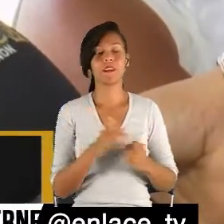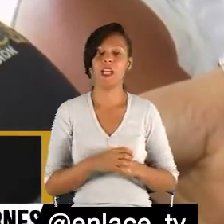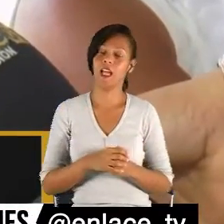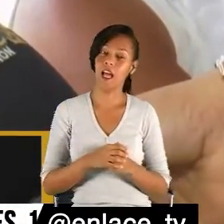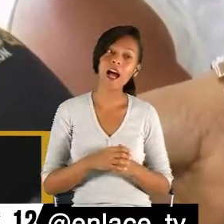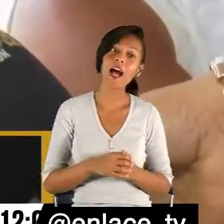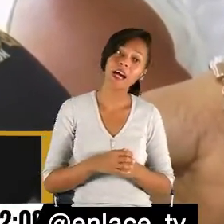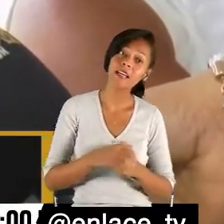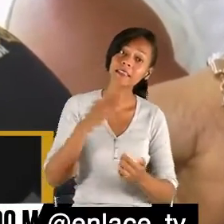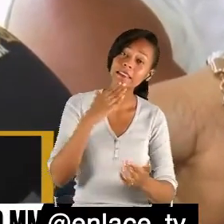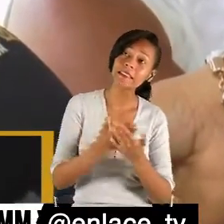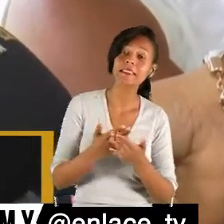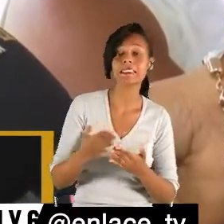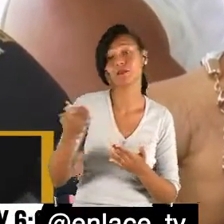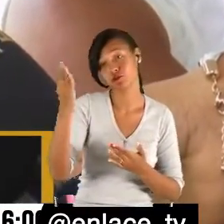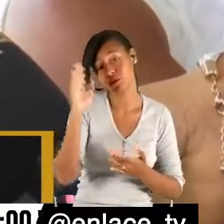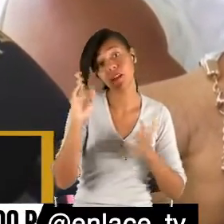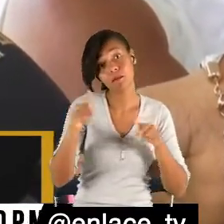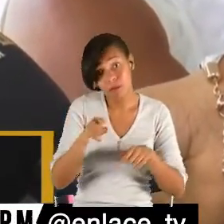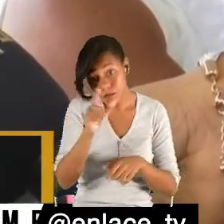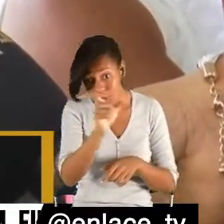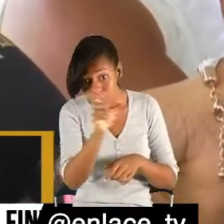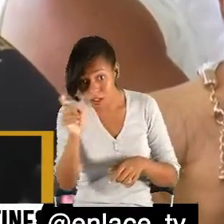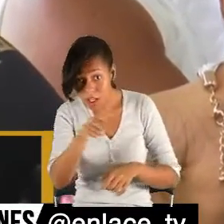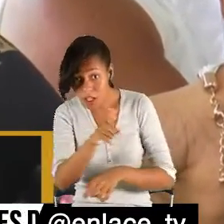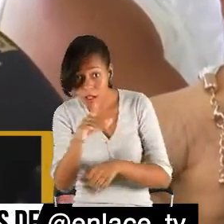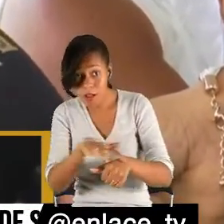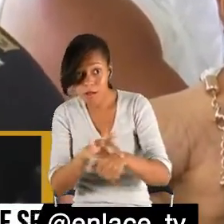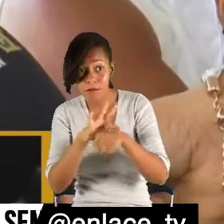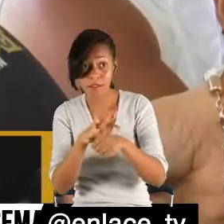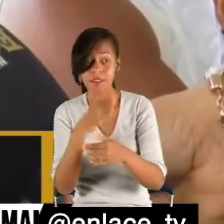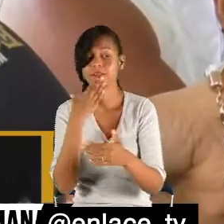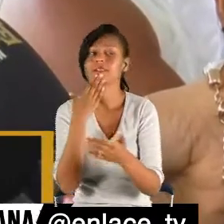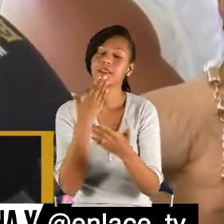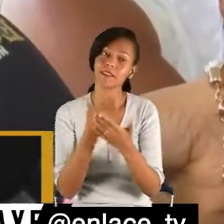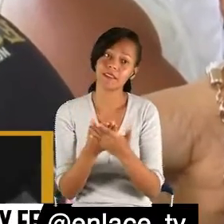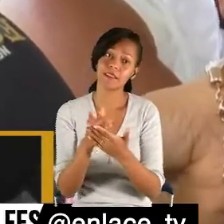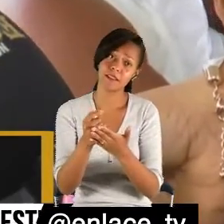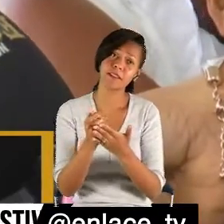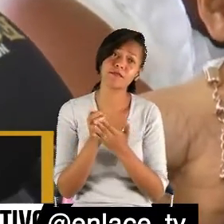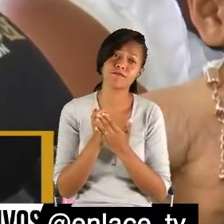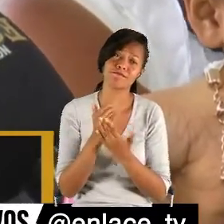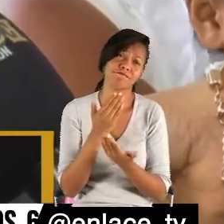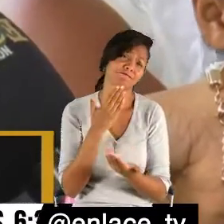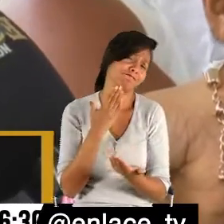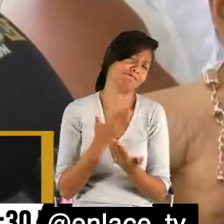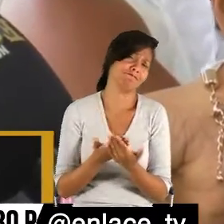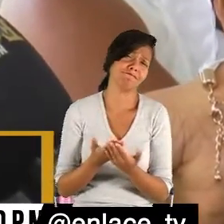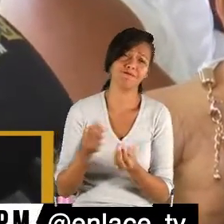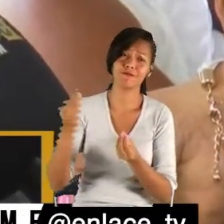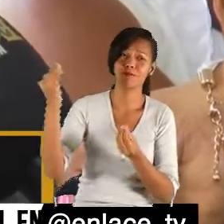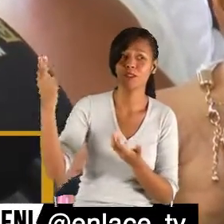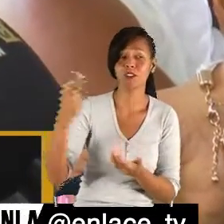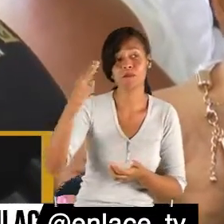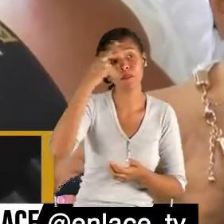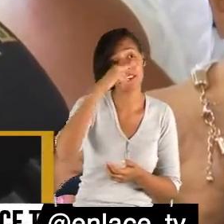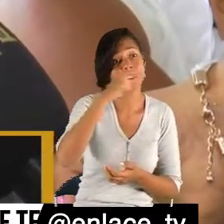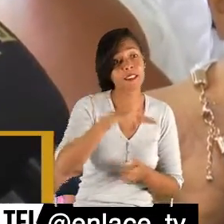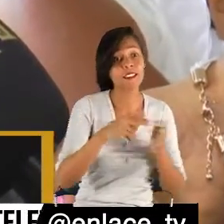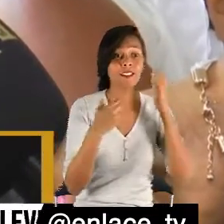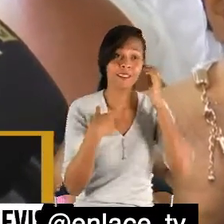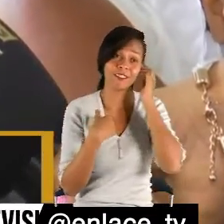las gracias a dios ya los médicos que ya los que me estaban ayudando a que esto es una bendición más grande para mi nieta que la quiero ver